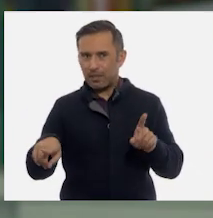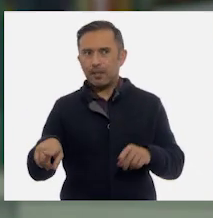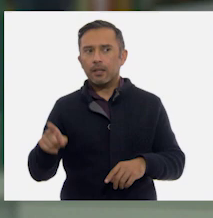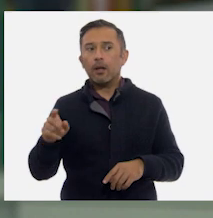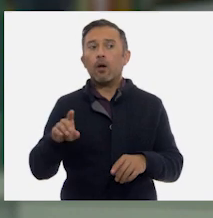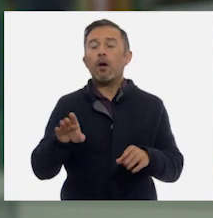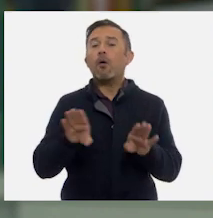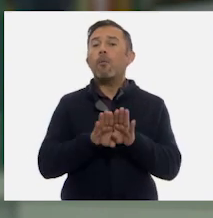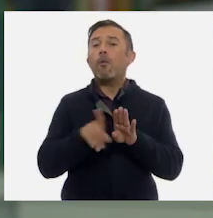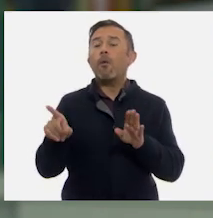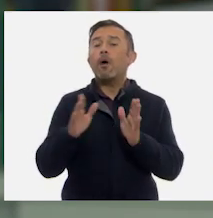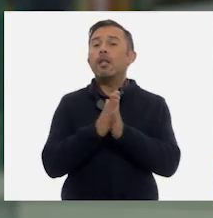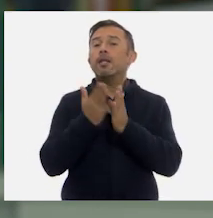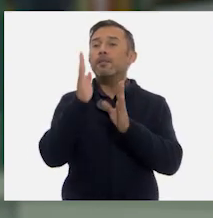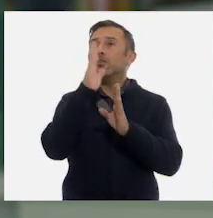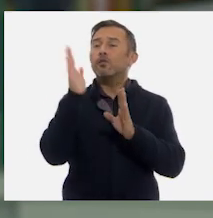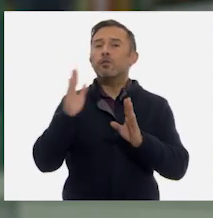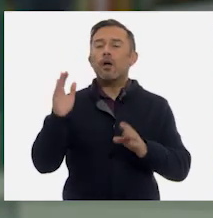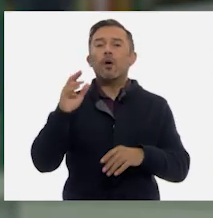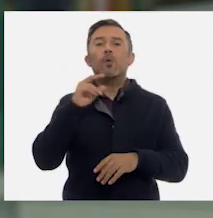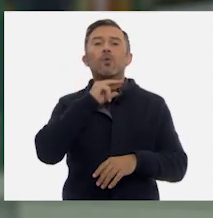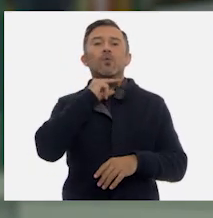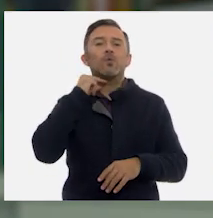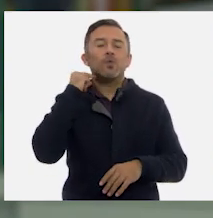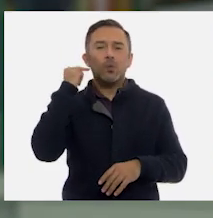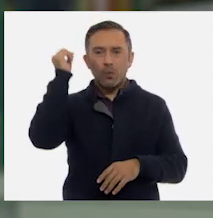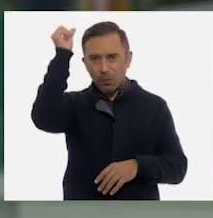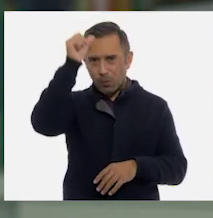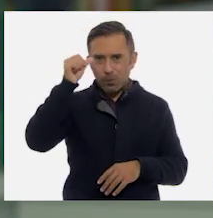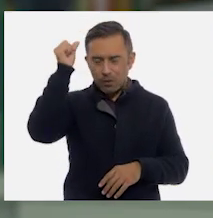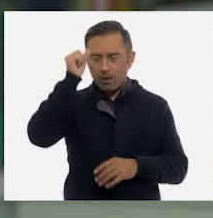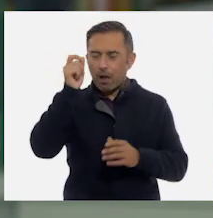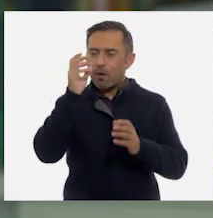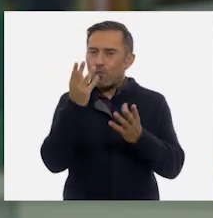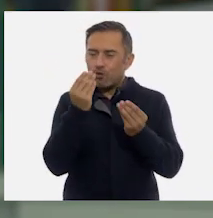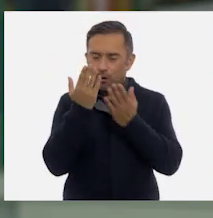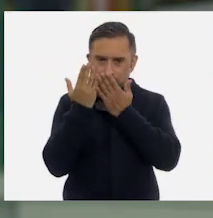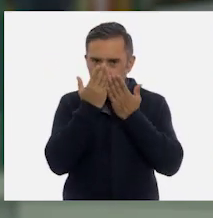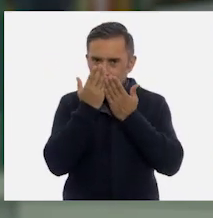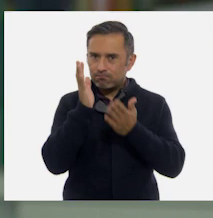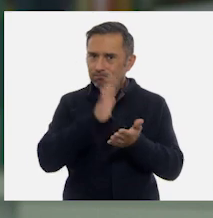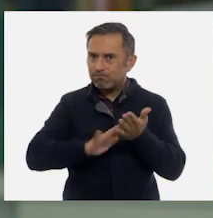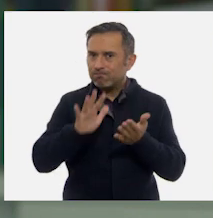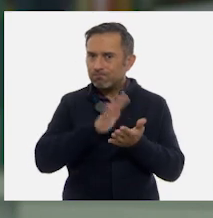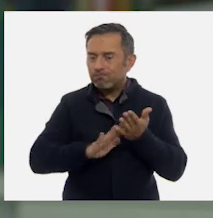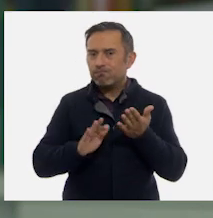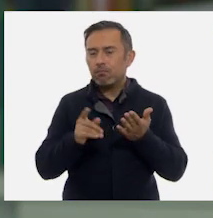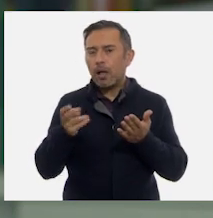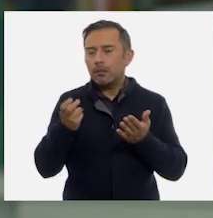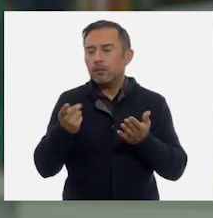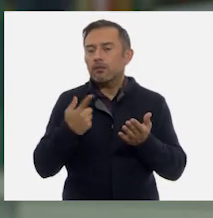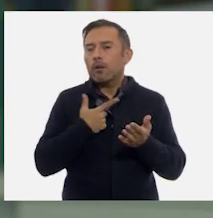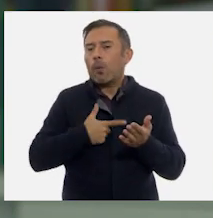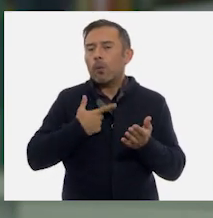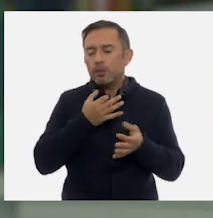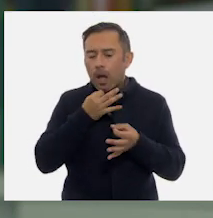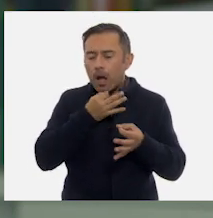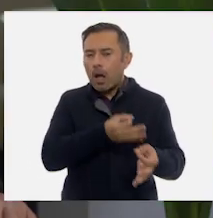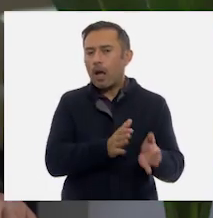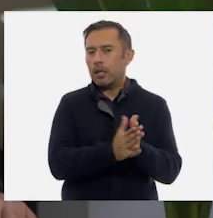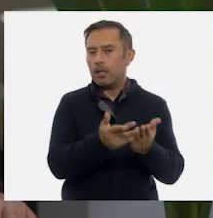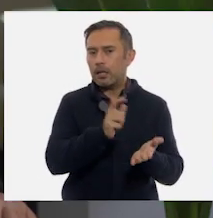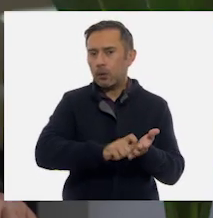biblioteca del cura, donde leyó un montón y también de ahí le vino pues un gran interés por la literatura y luego por